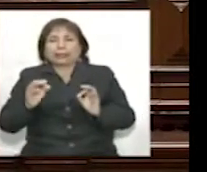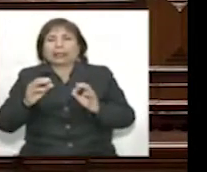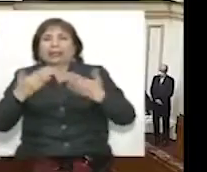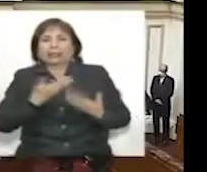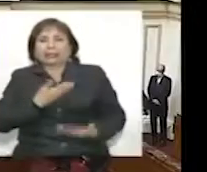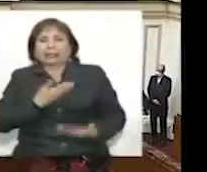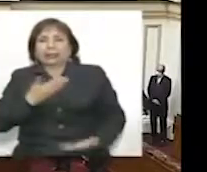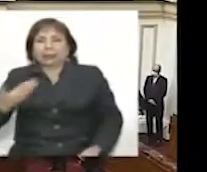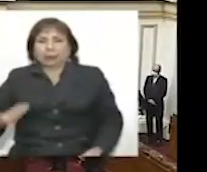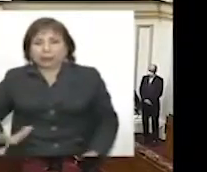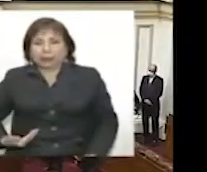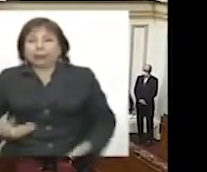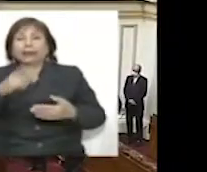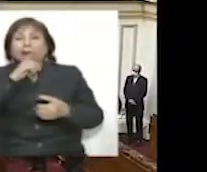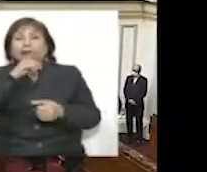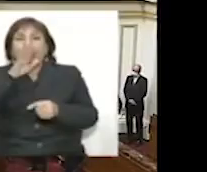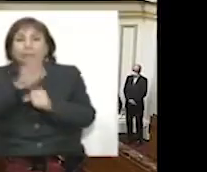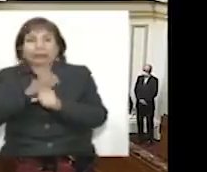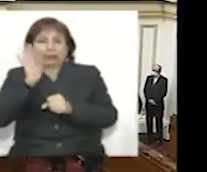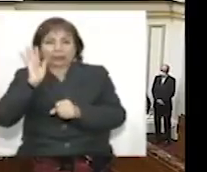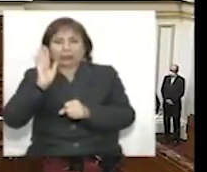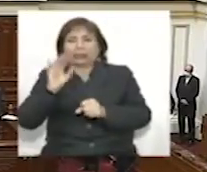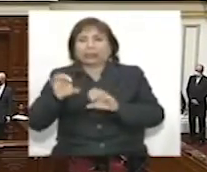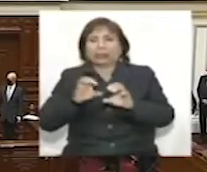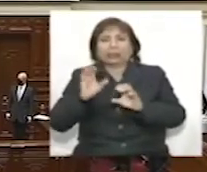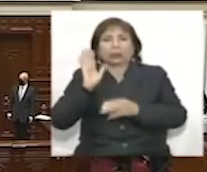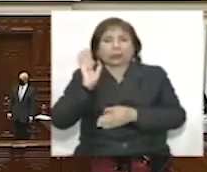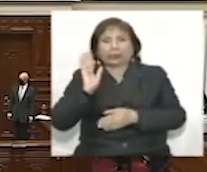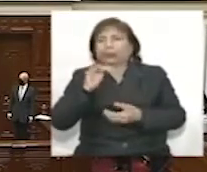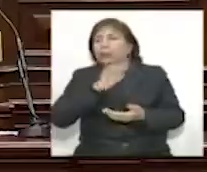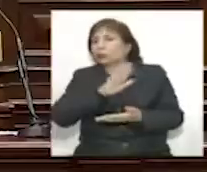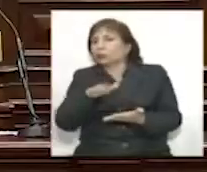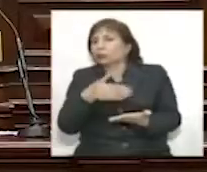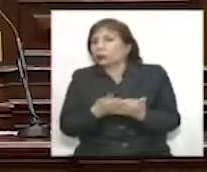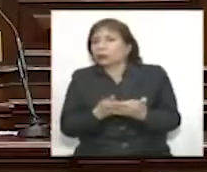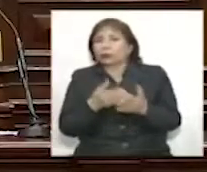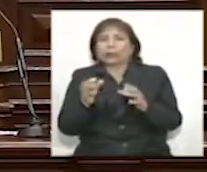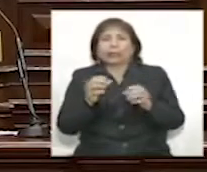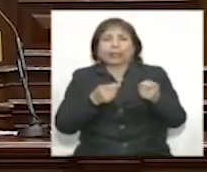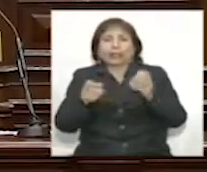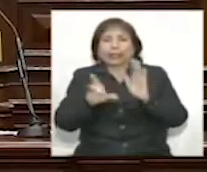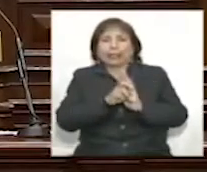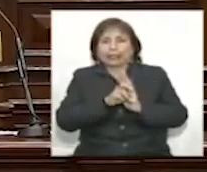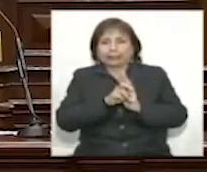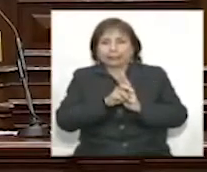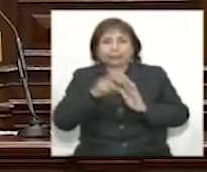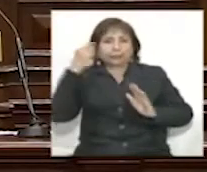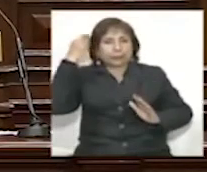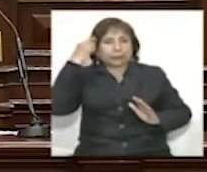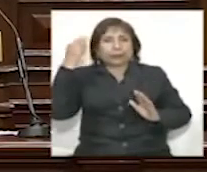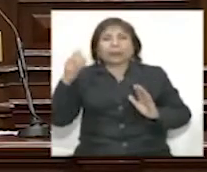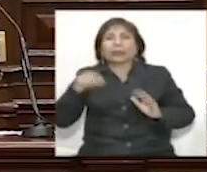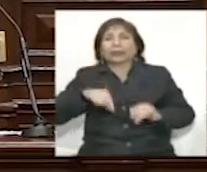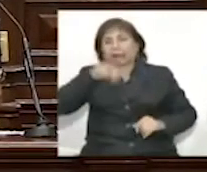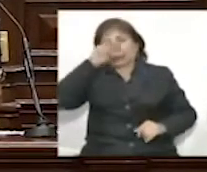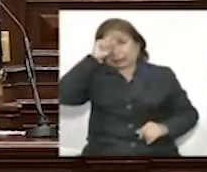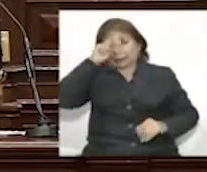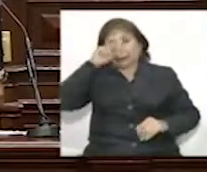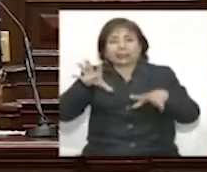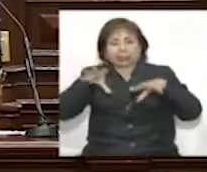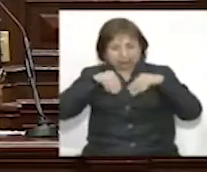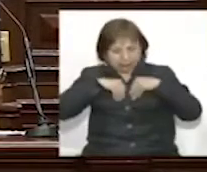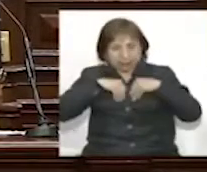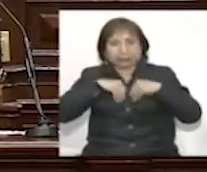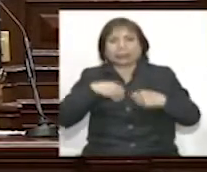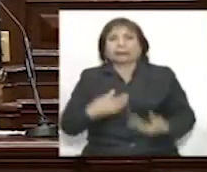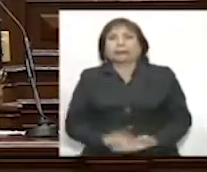República, que cumpliré y haré cumplir la Constitución política y las leyes del Perú, y